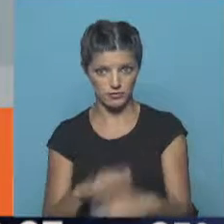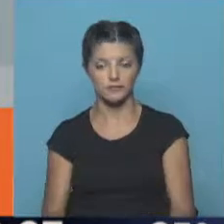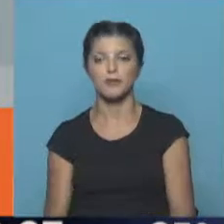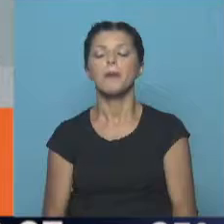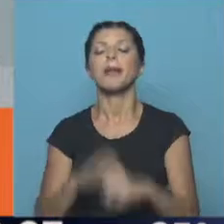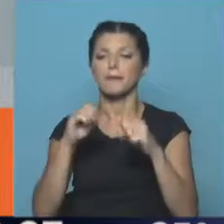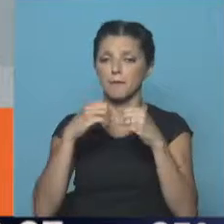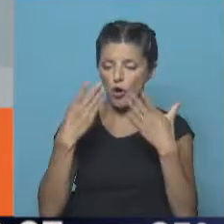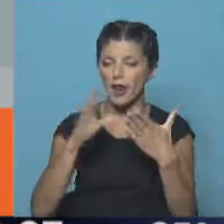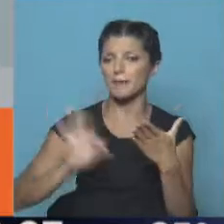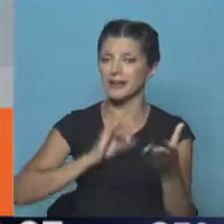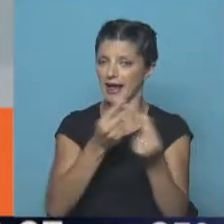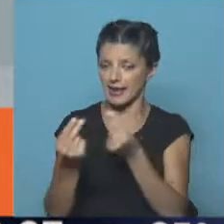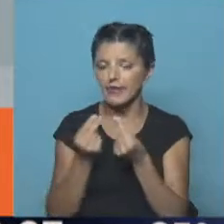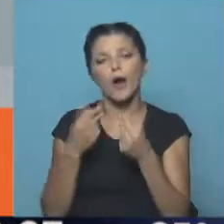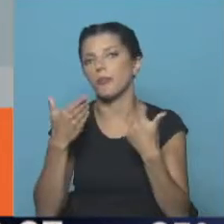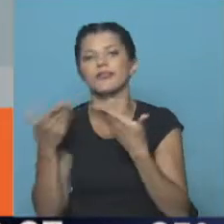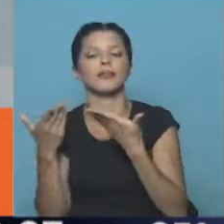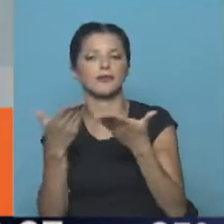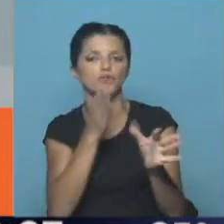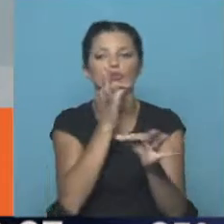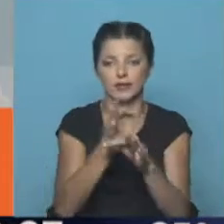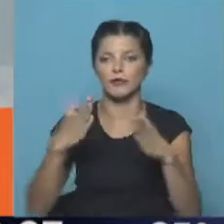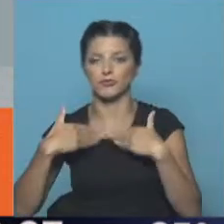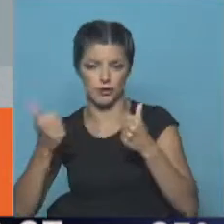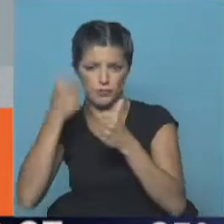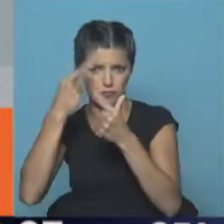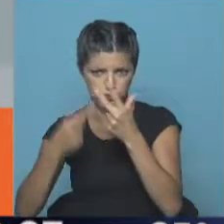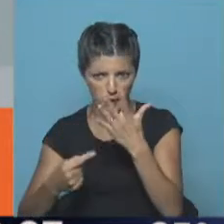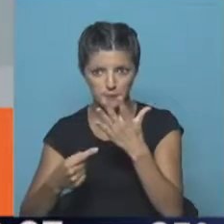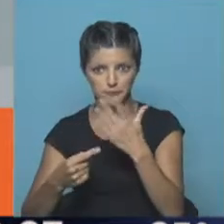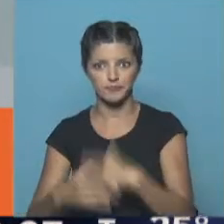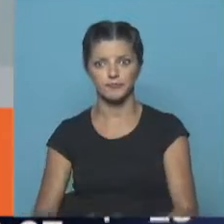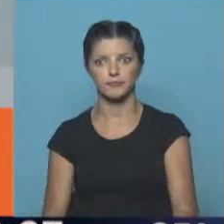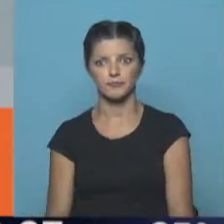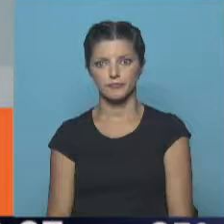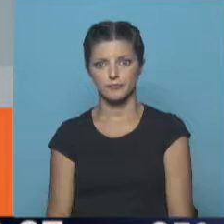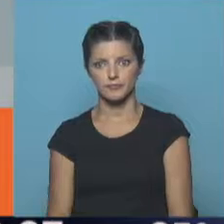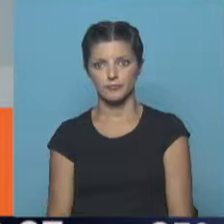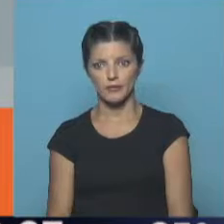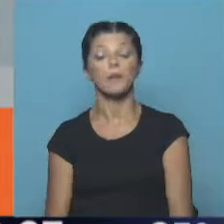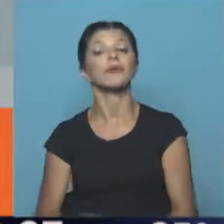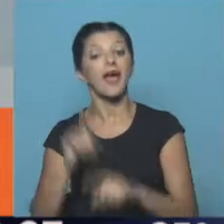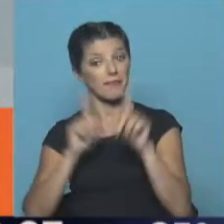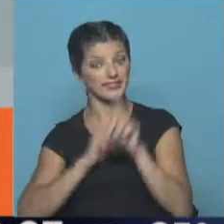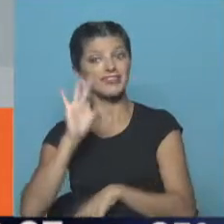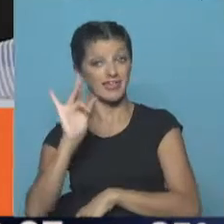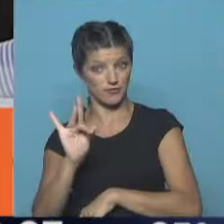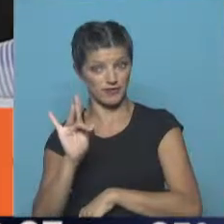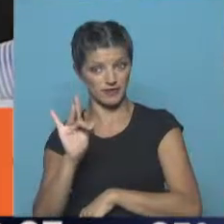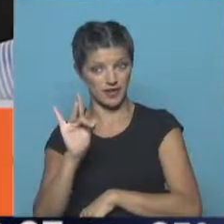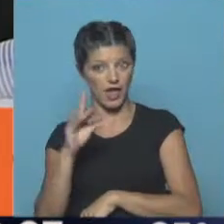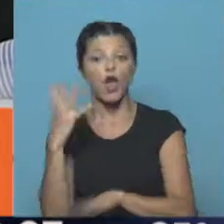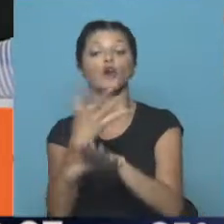calidad de vida, sea servicios educativos, de salud y demás, porque no es fácil conseguir quizás los